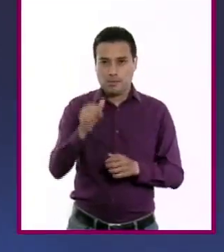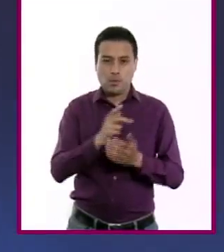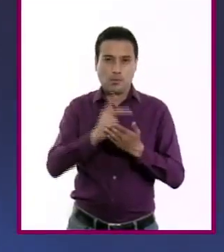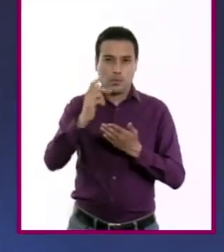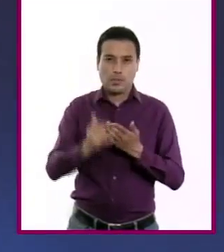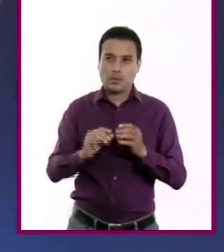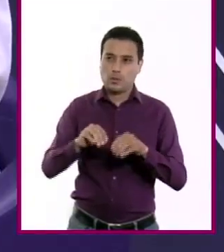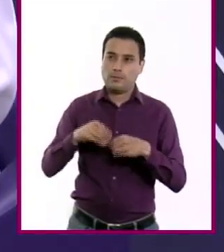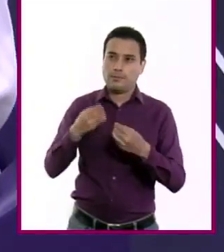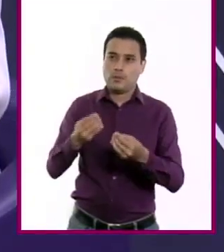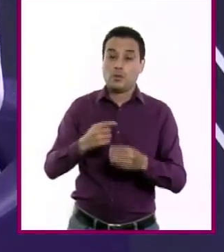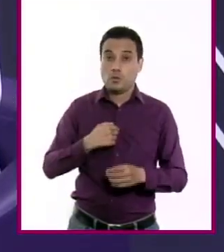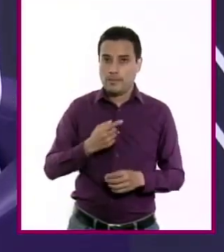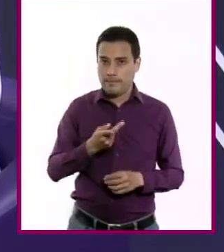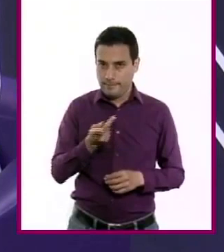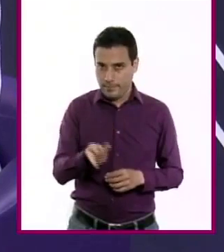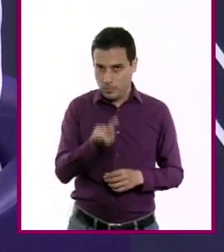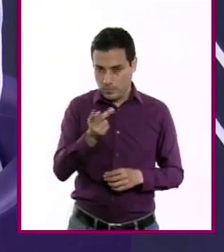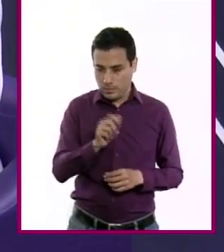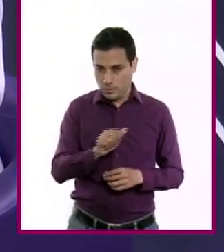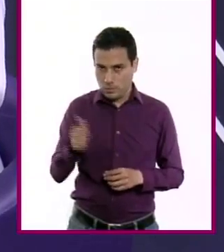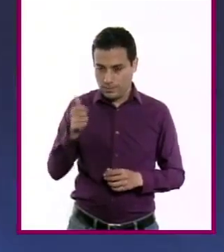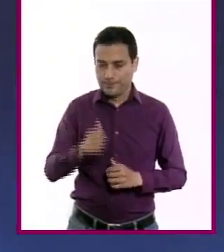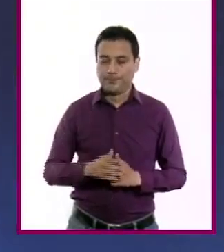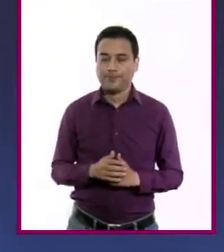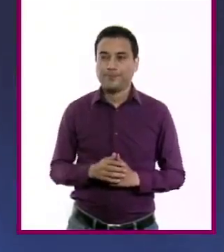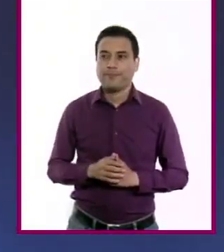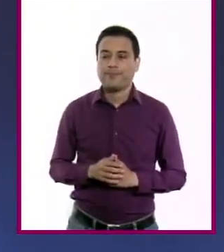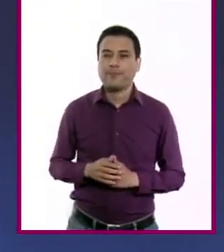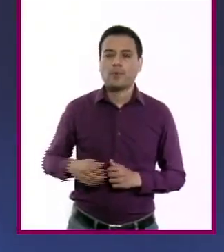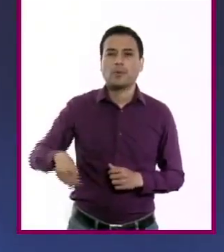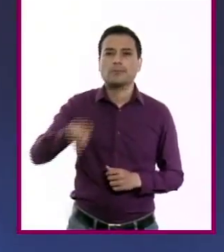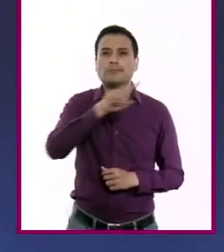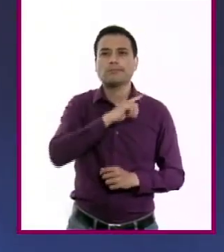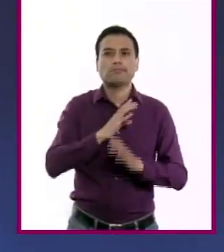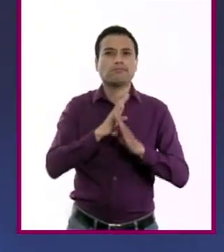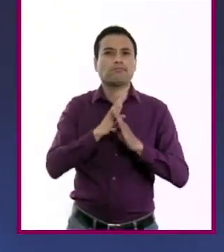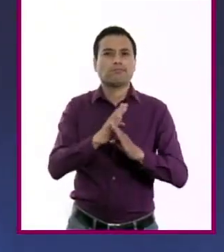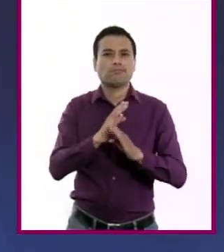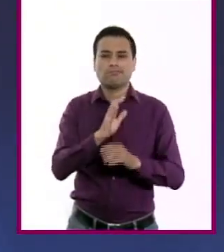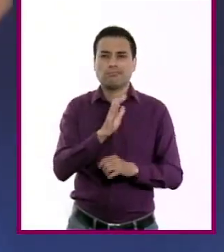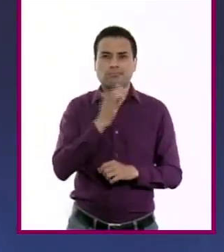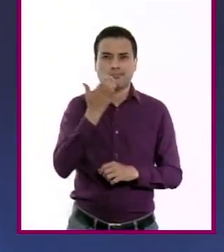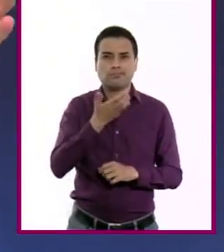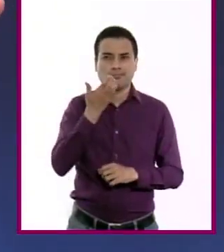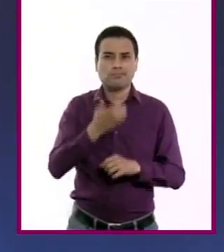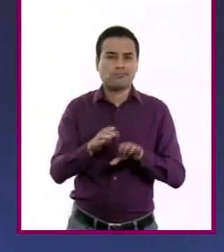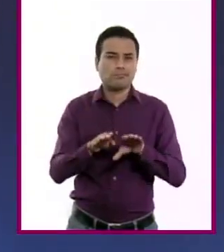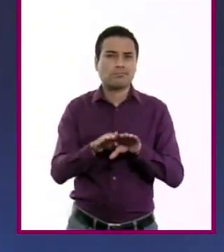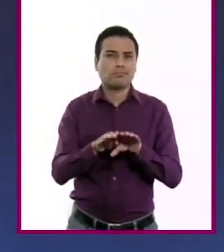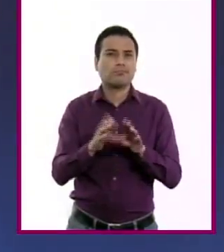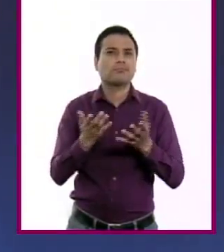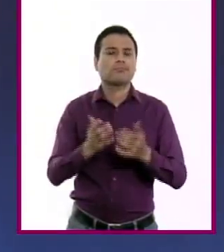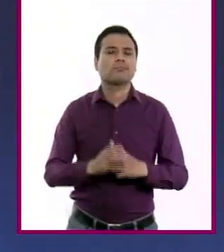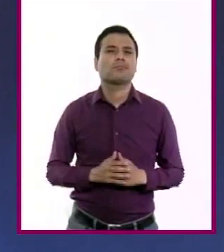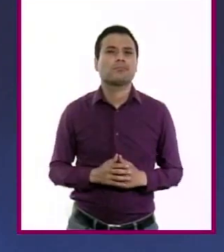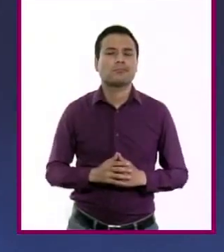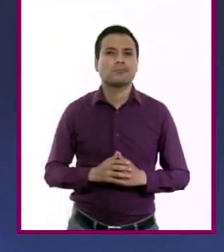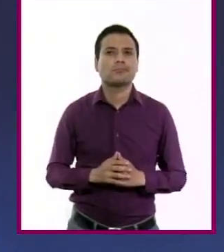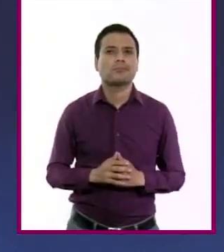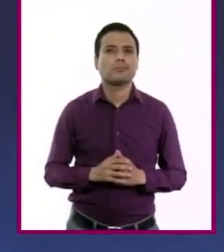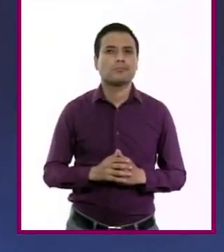Y de ahí va mi siguiente pregunta. Ustedes, ¿cuáles son las medidas de prevención más básicas que llevan a cabo para protegerse de las